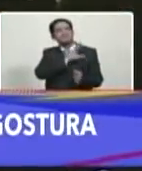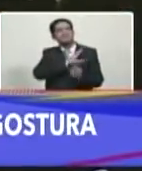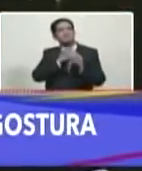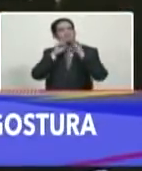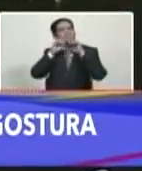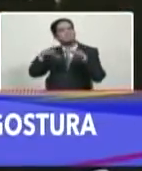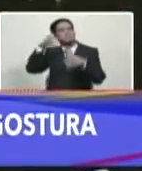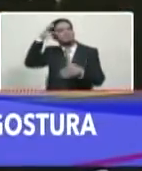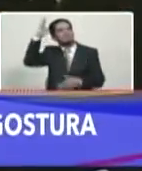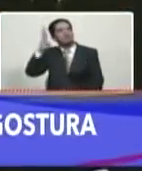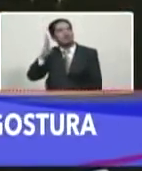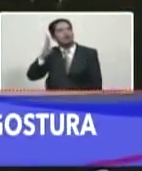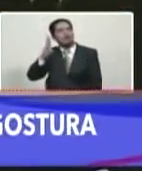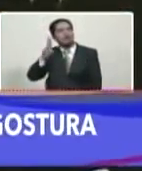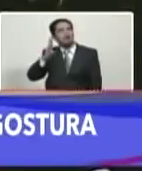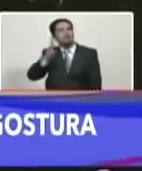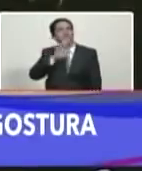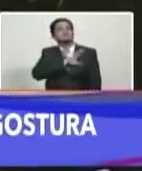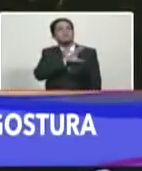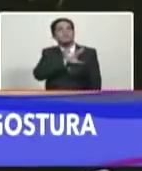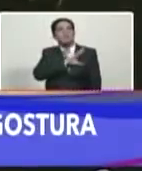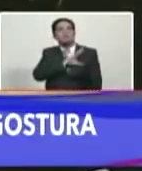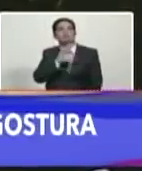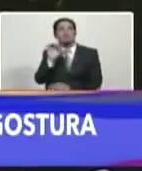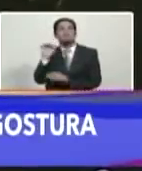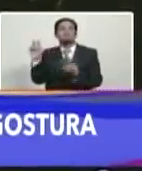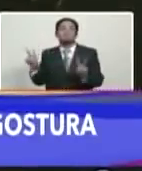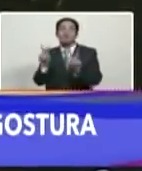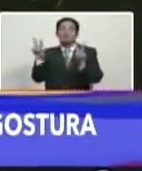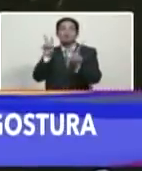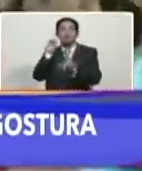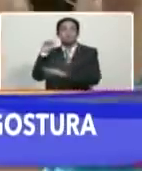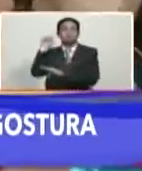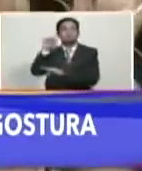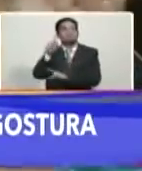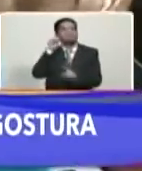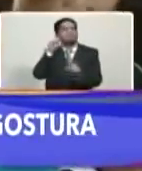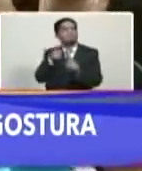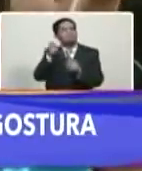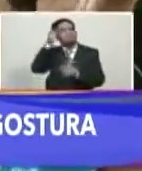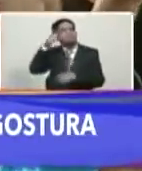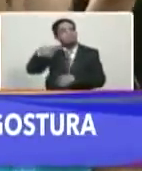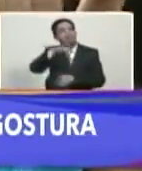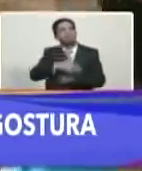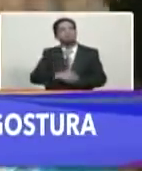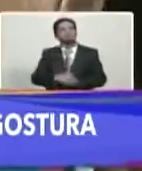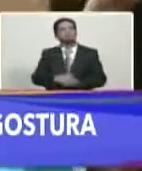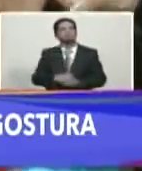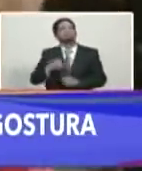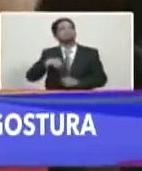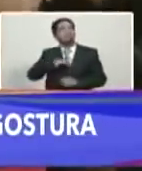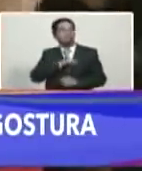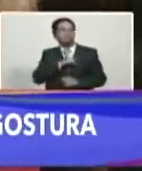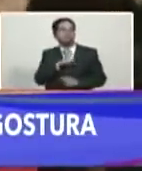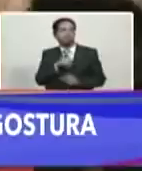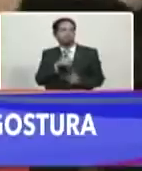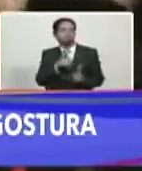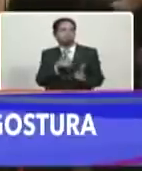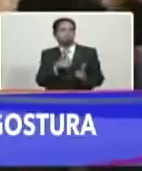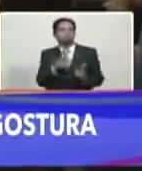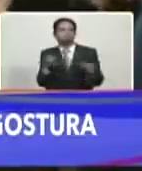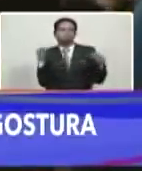nuestro Dios y tenemos la victoria para nuestro pueblo. Estamos en el lado correcto de la